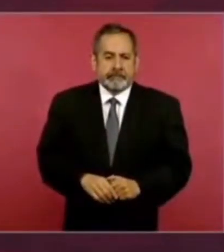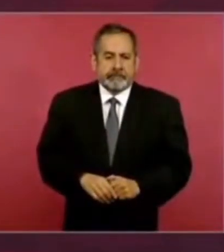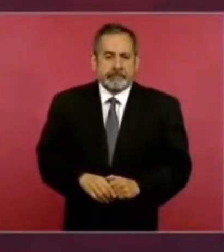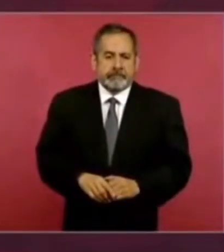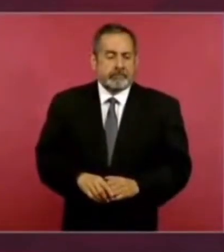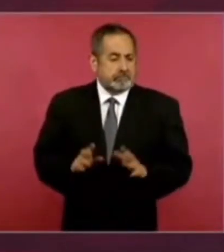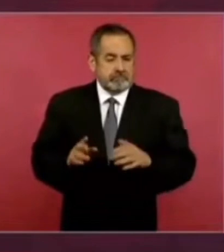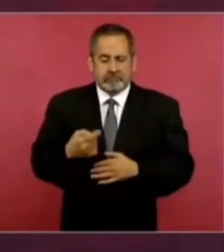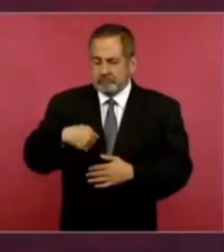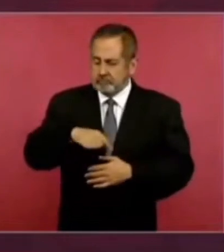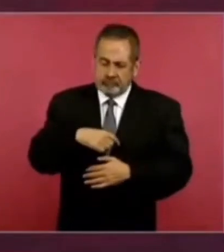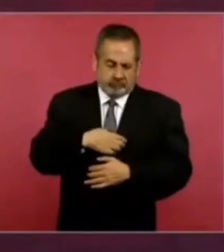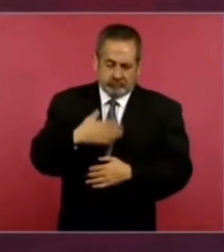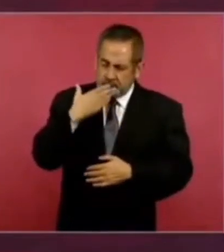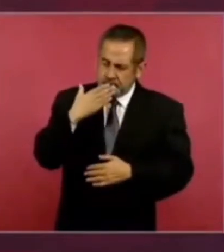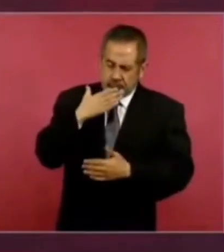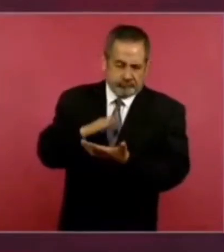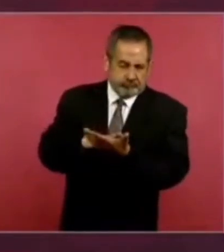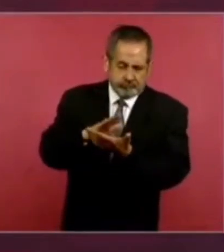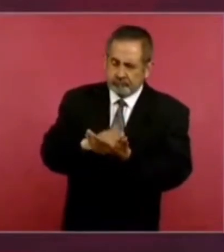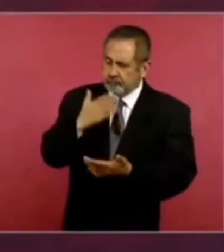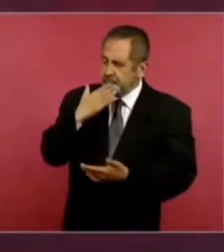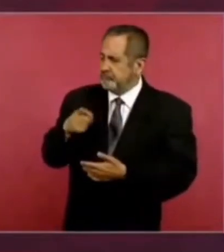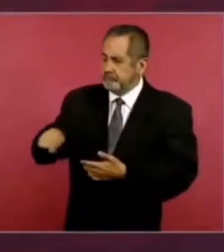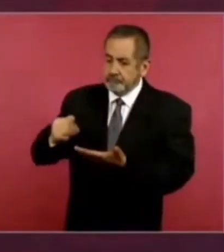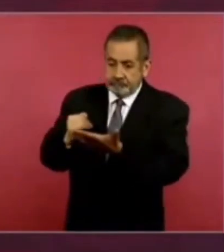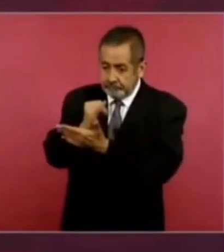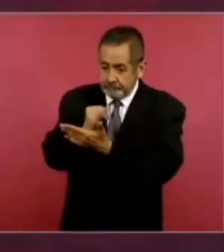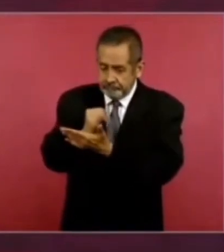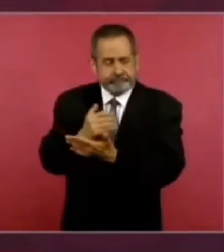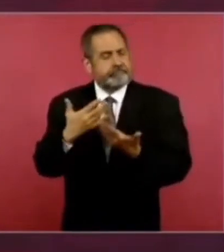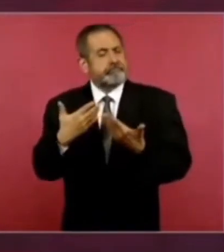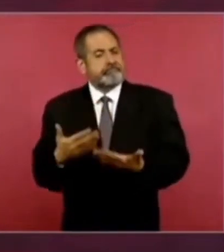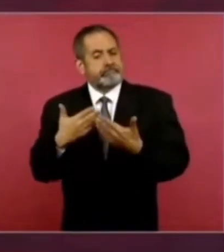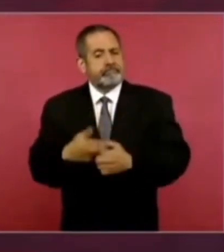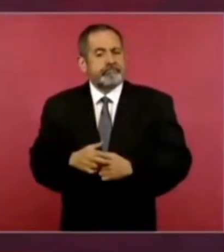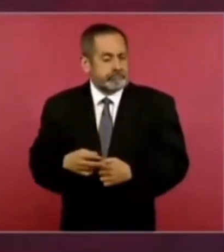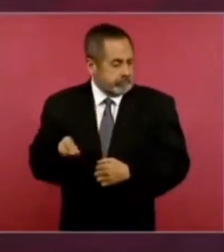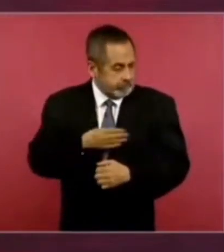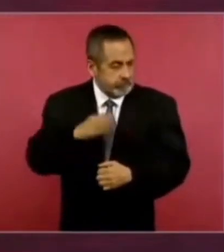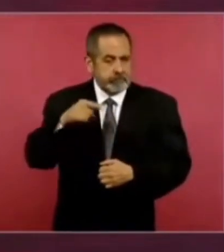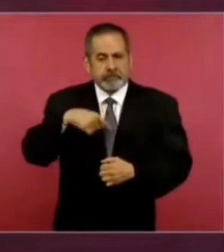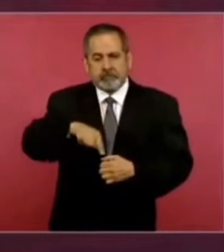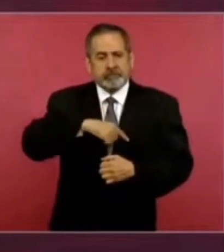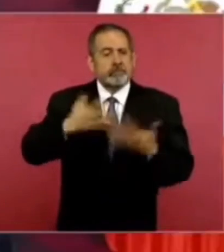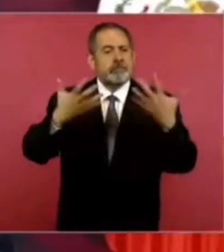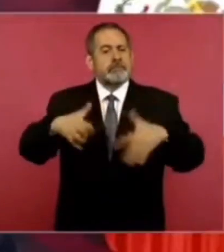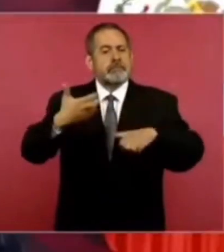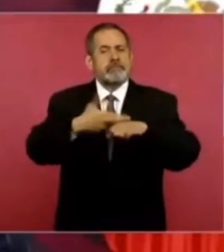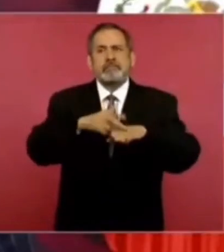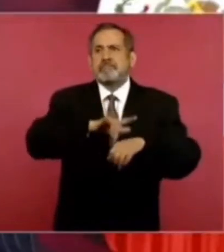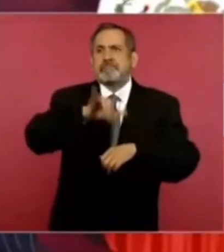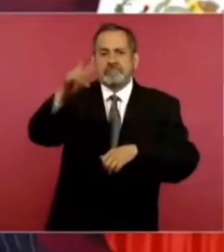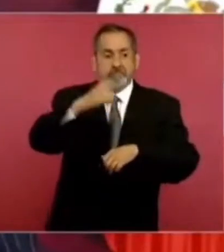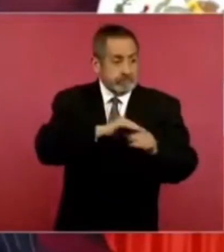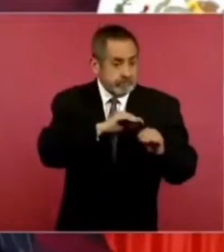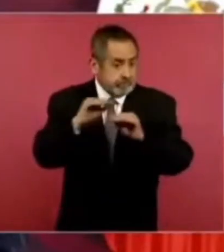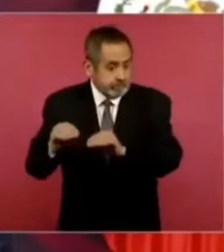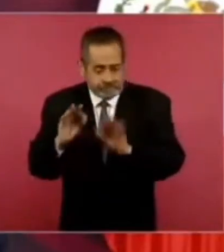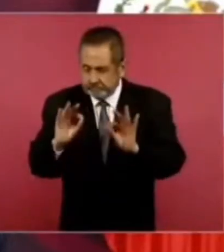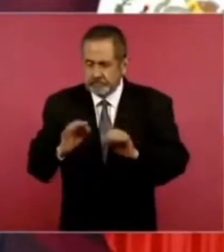está teniendo este aeropuerto, ¿cuál sería el caso de Interjet, que pues está en un conflicto actualmente